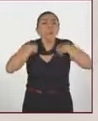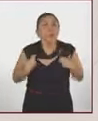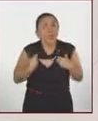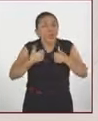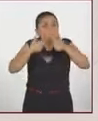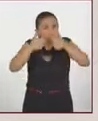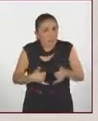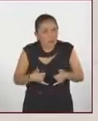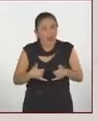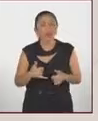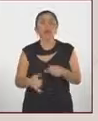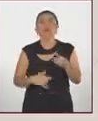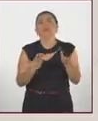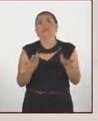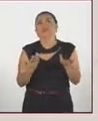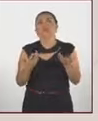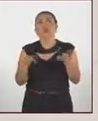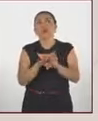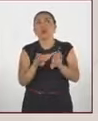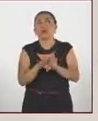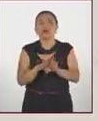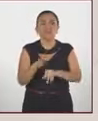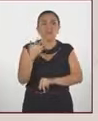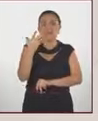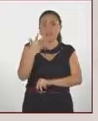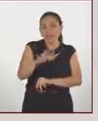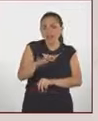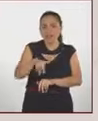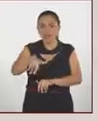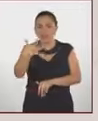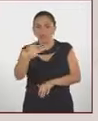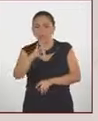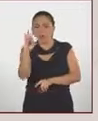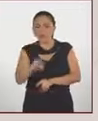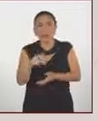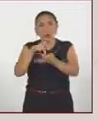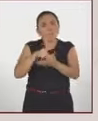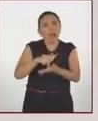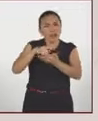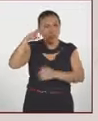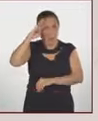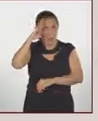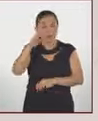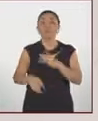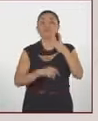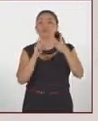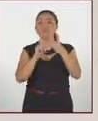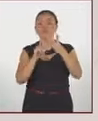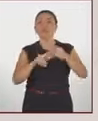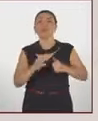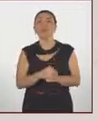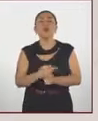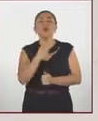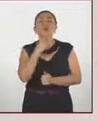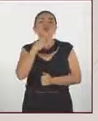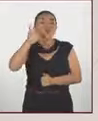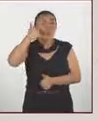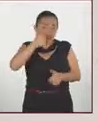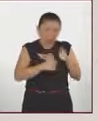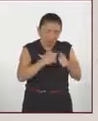pesadas, más del 10-15% del peso. Inciso C, uso de